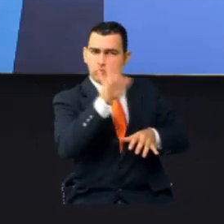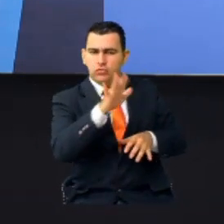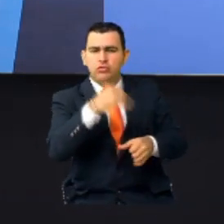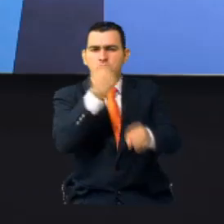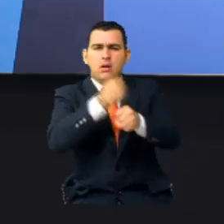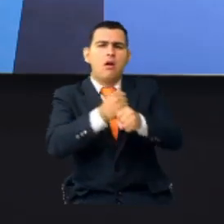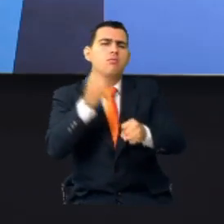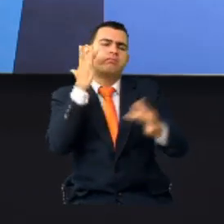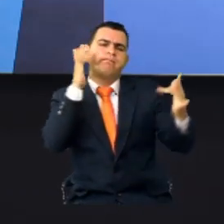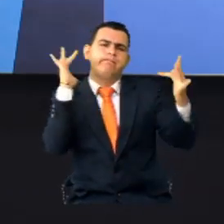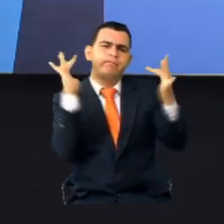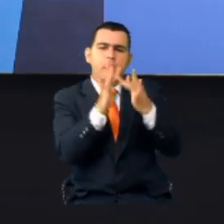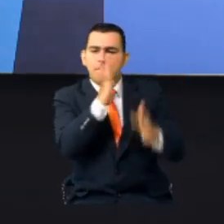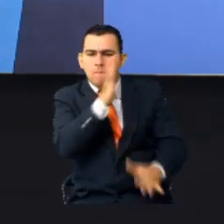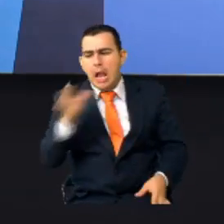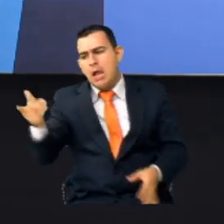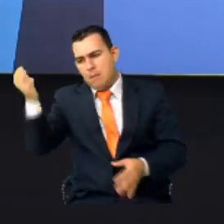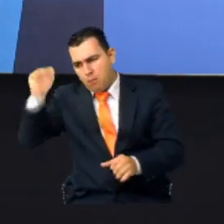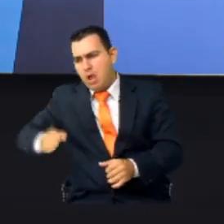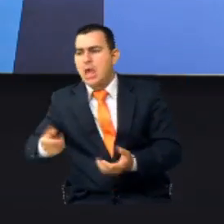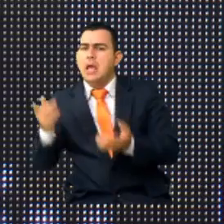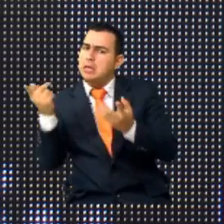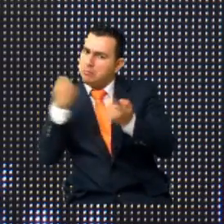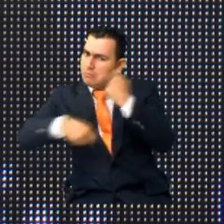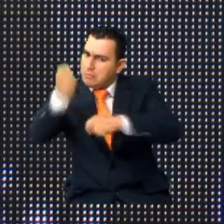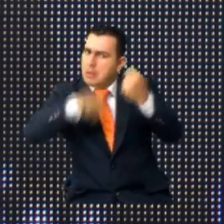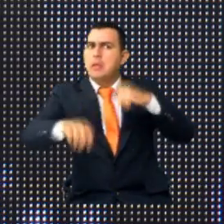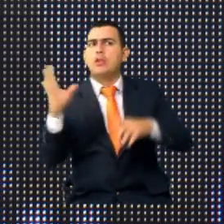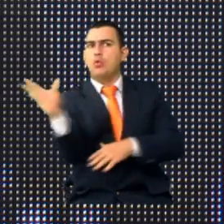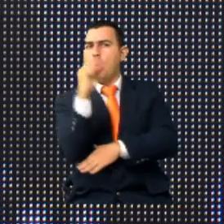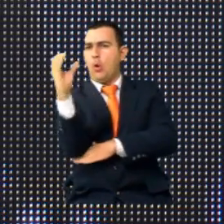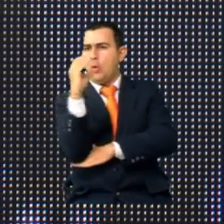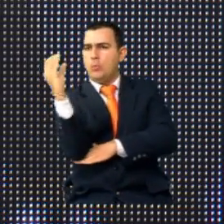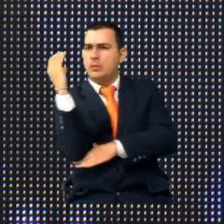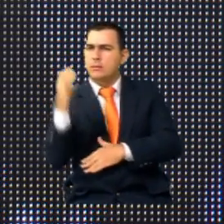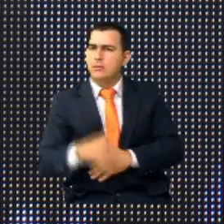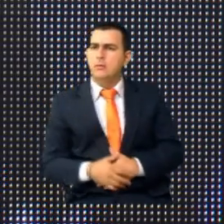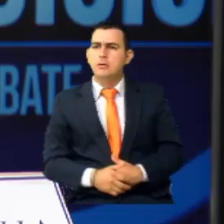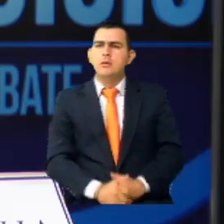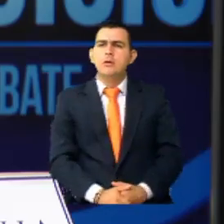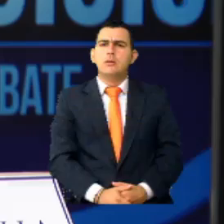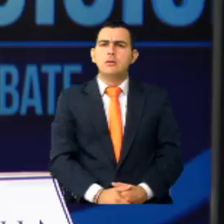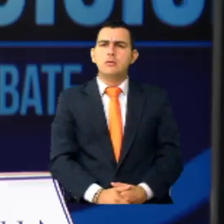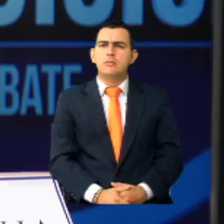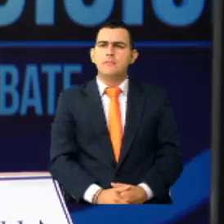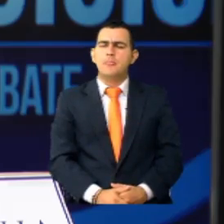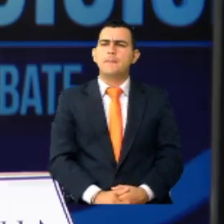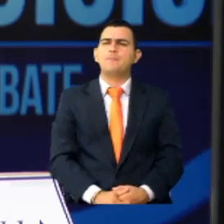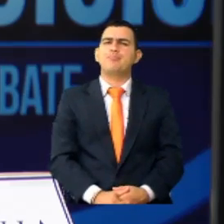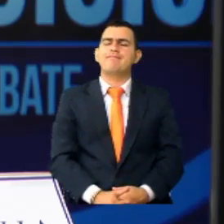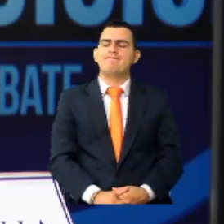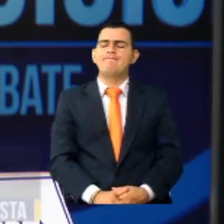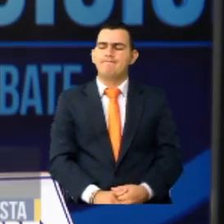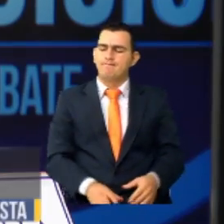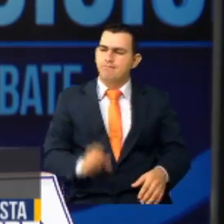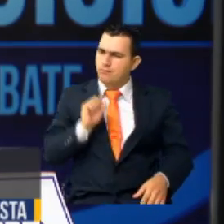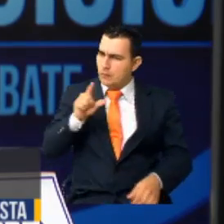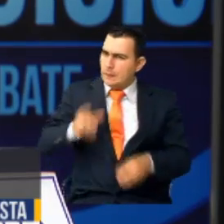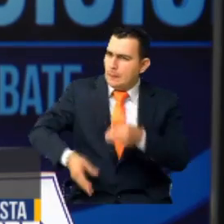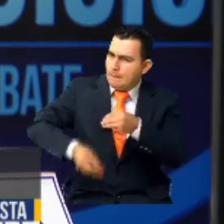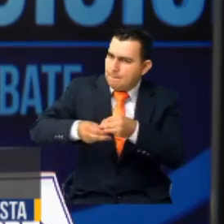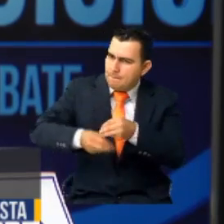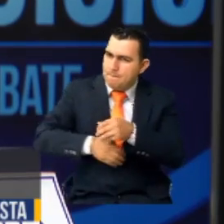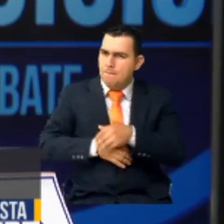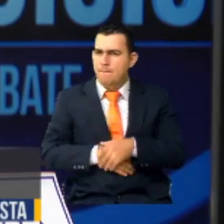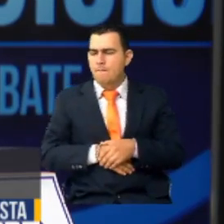una dispensadora de alimentos de toda Colombia. Mónica, momento de la contrapregunta. Pero entonces, ¿usted le